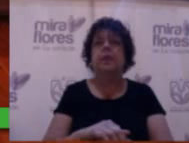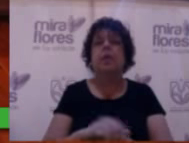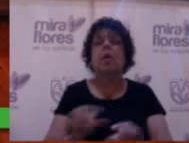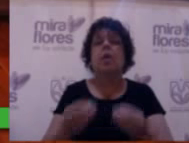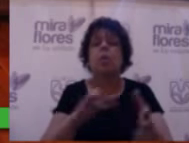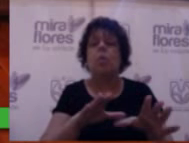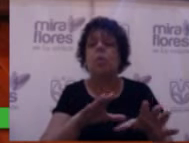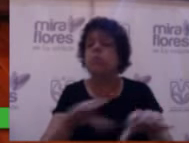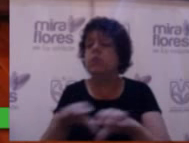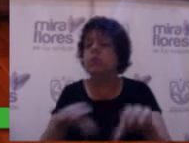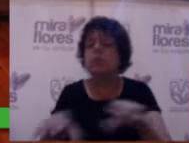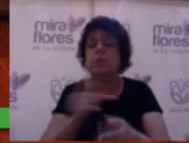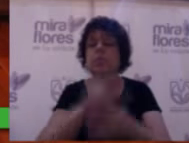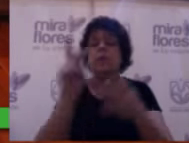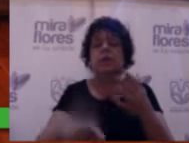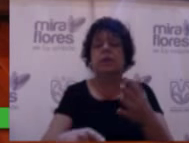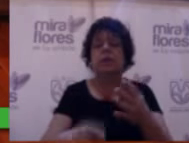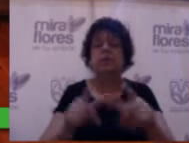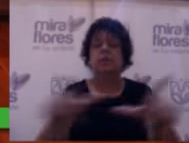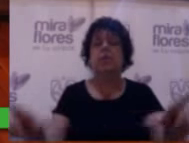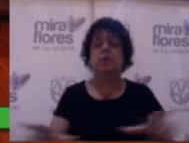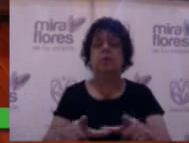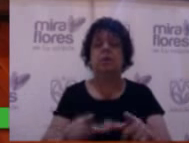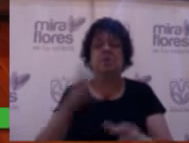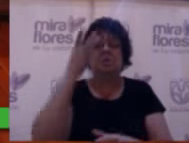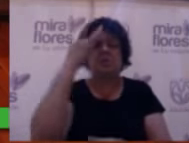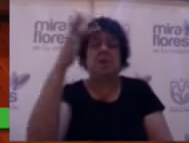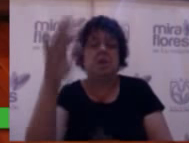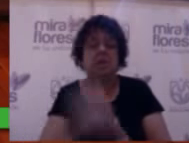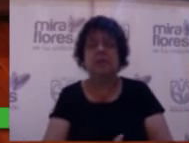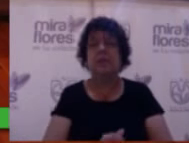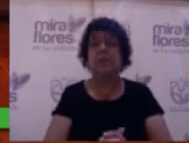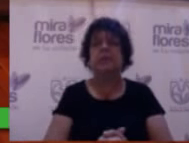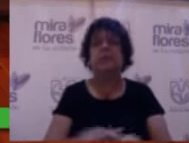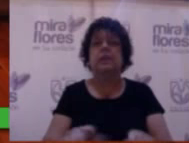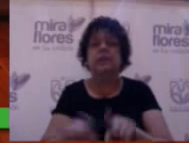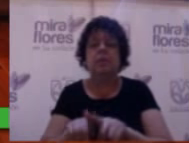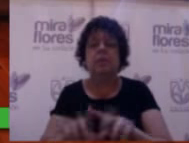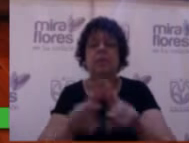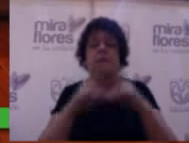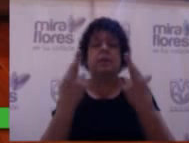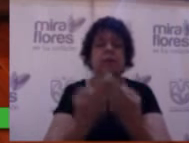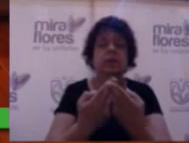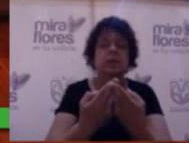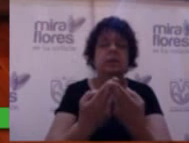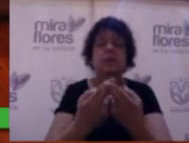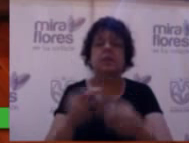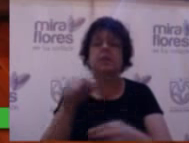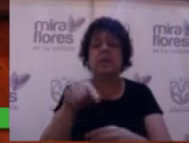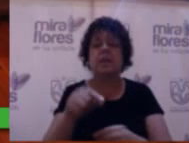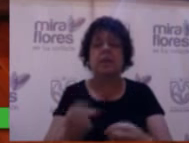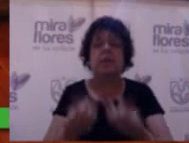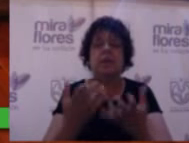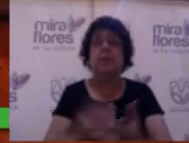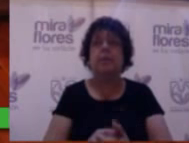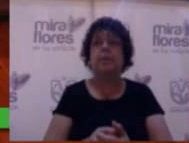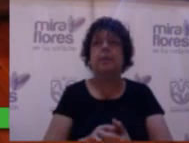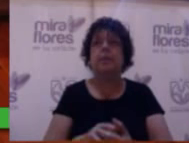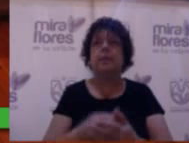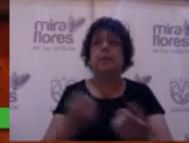para territorios inteligentes y Smart City Expo, así como en los encuentros y actividades conexas, de conformidad